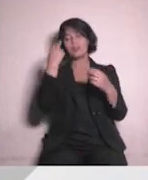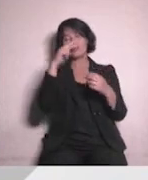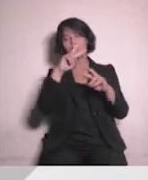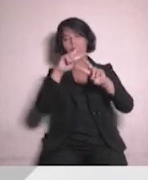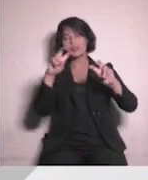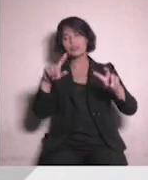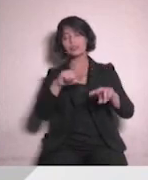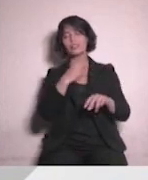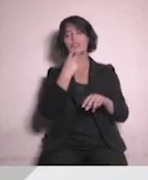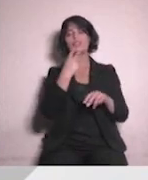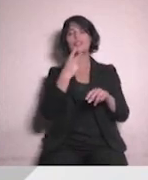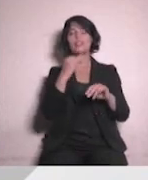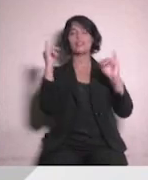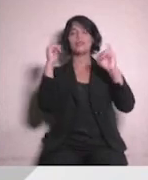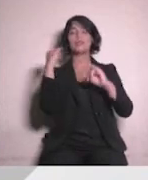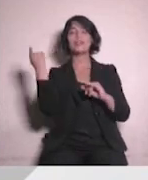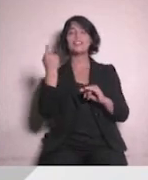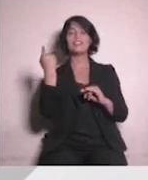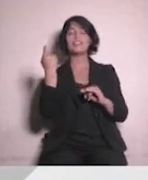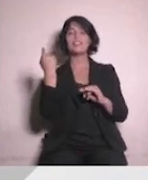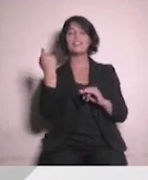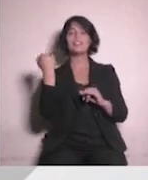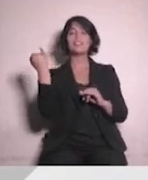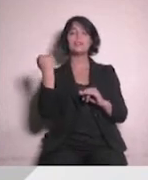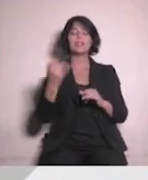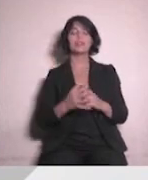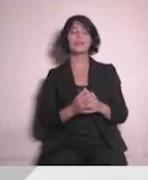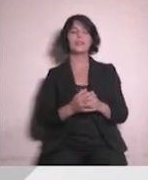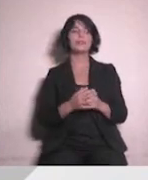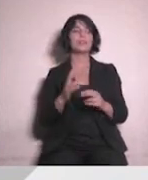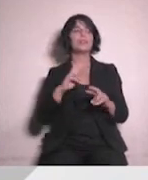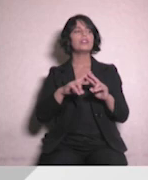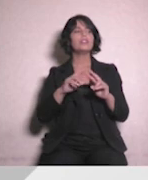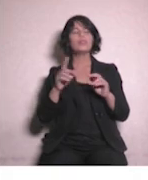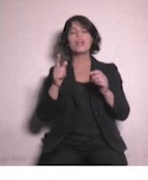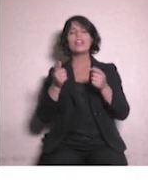¿Qué hicimos en recaudación? Cobranzas y administración de cuentas.